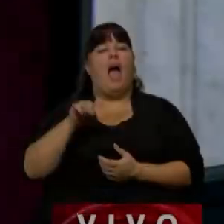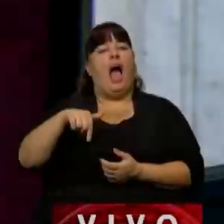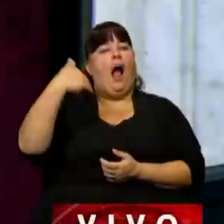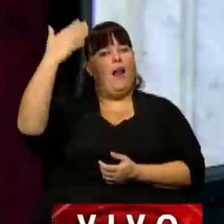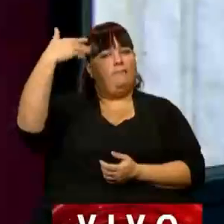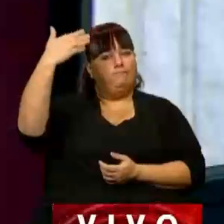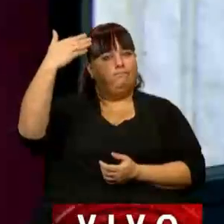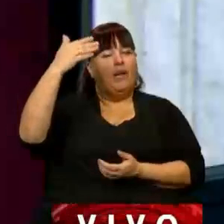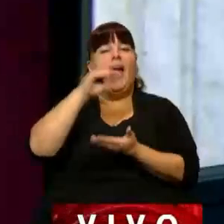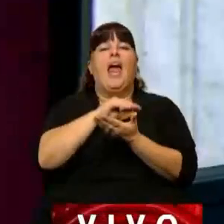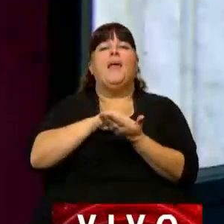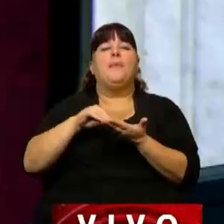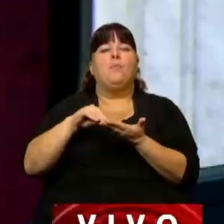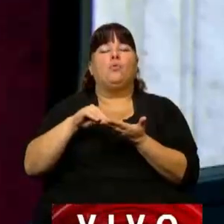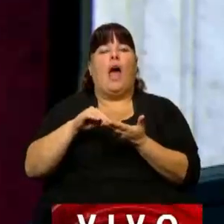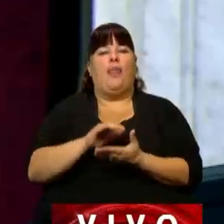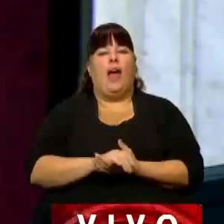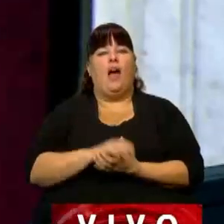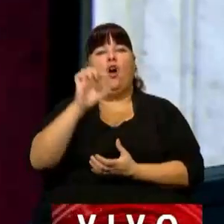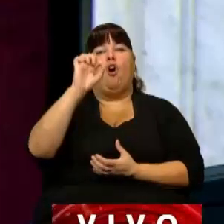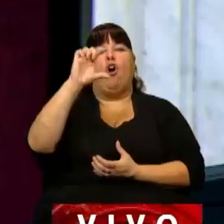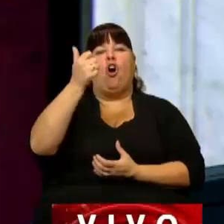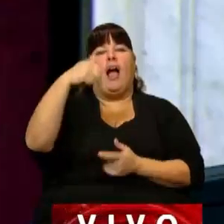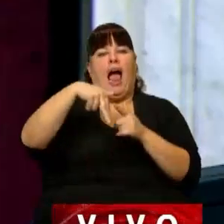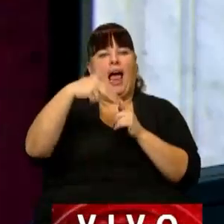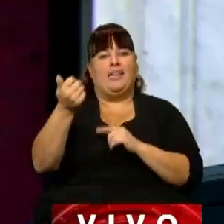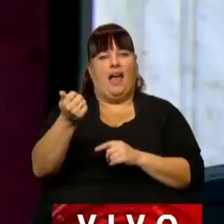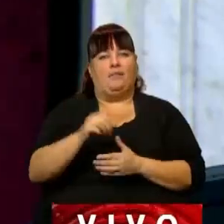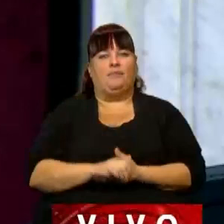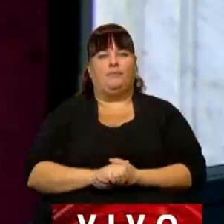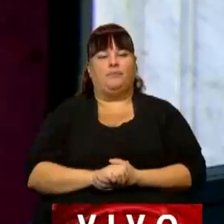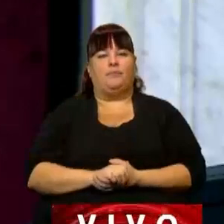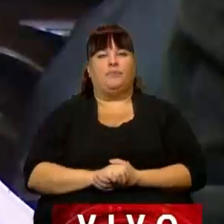Tiene la palabra la diputada Graciela Ocaña.